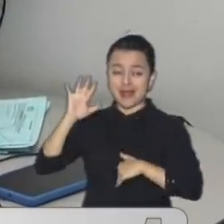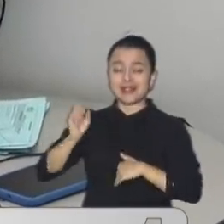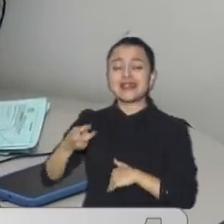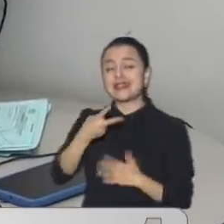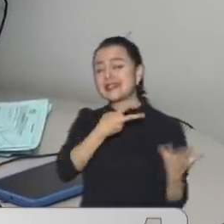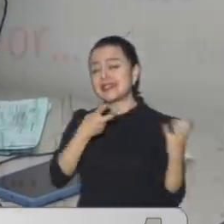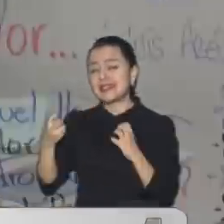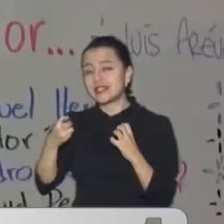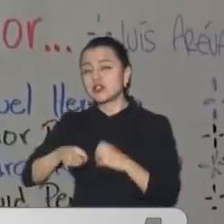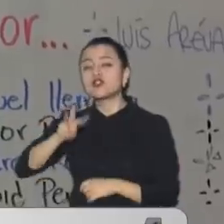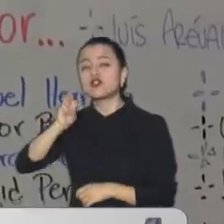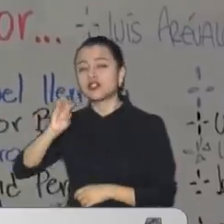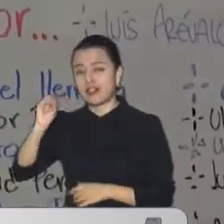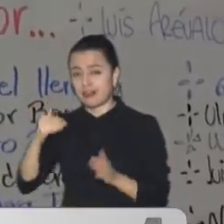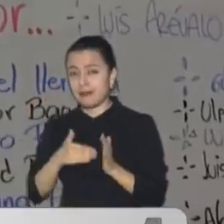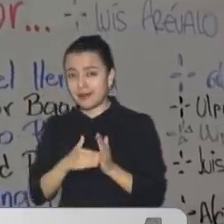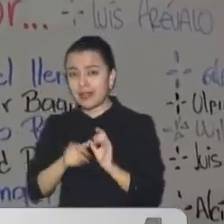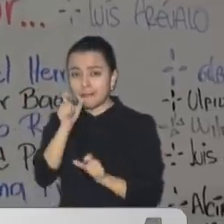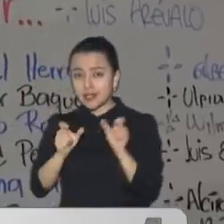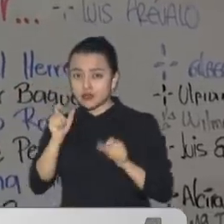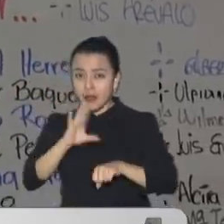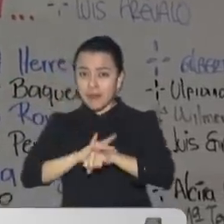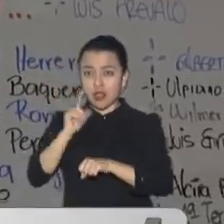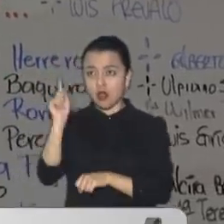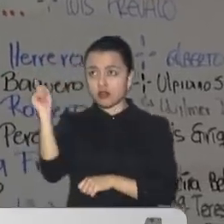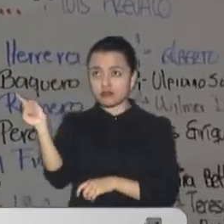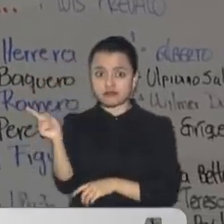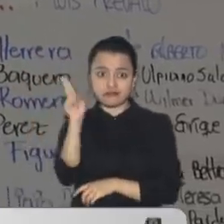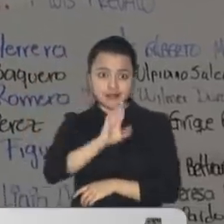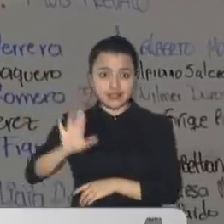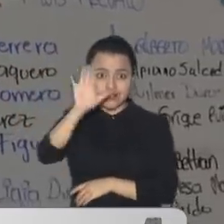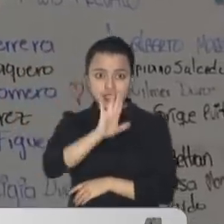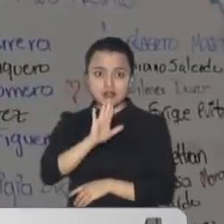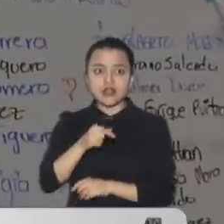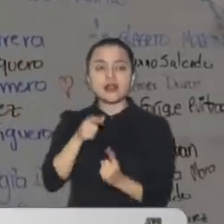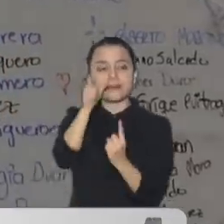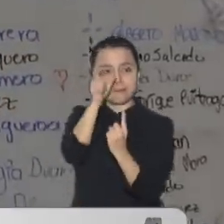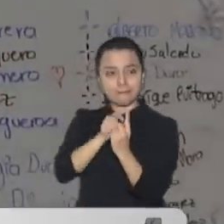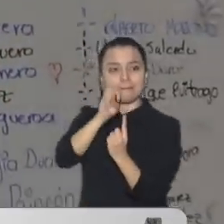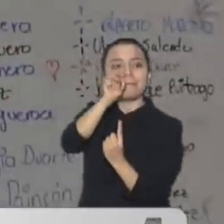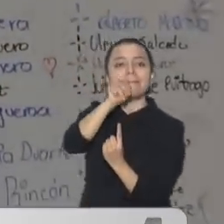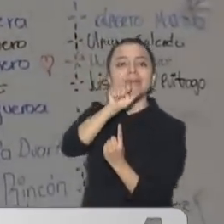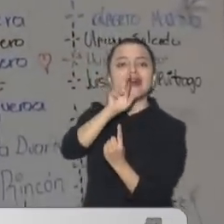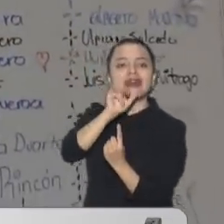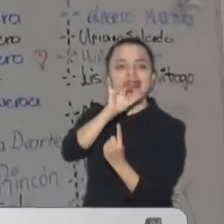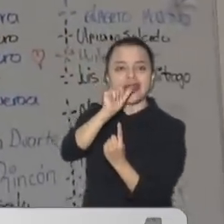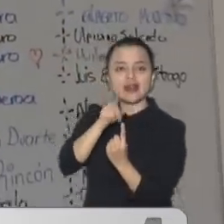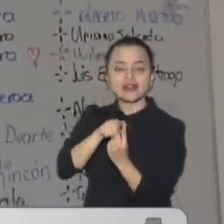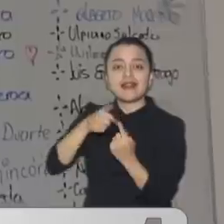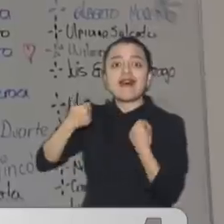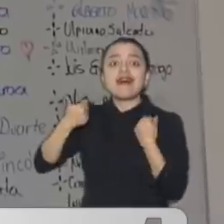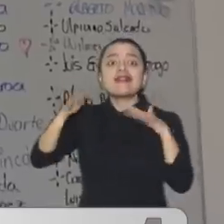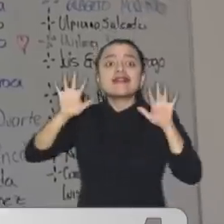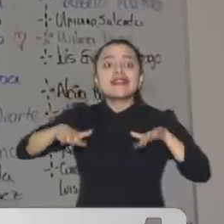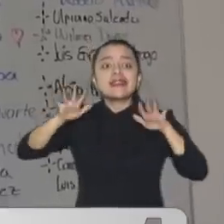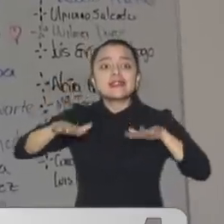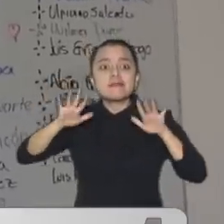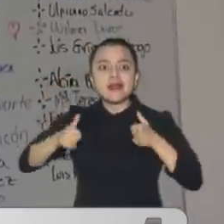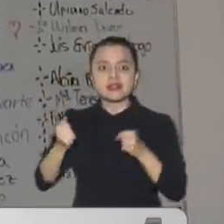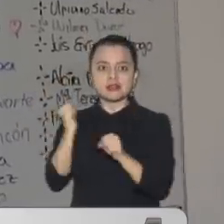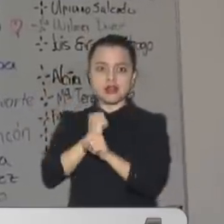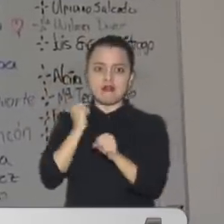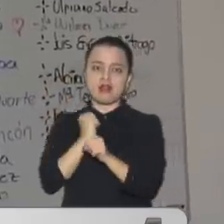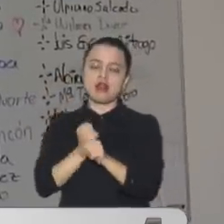de la salud, encontramos a la médica intensivista María Teresa Ospina. Ella lleva 10 meses liderando la unidad de